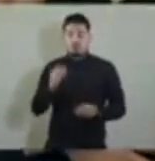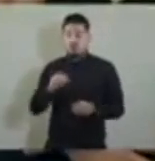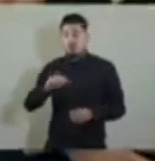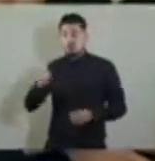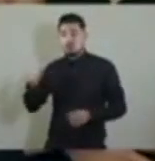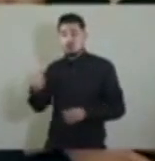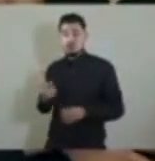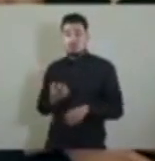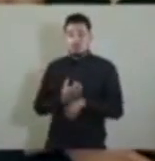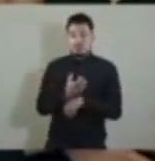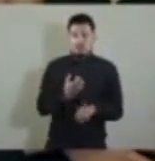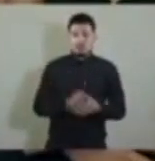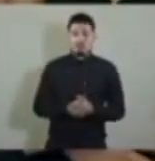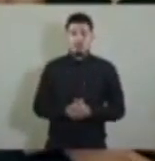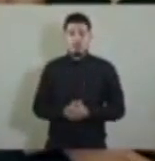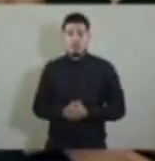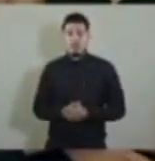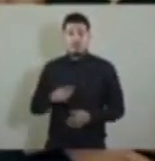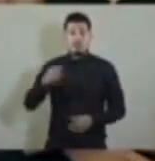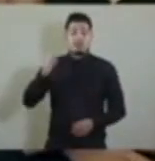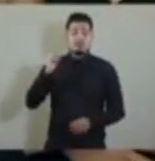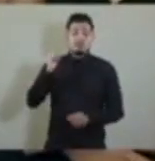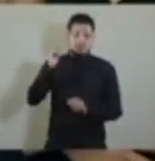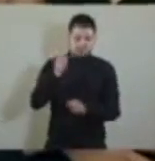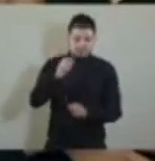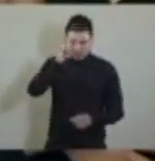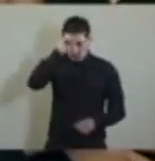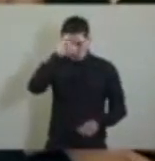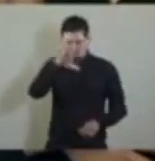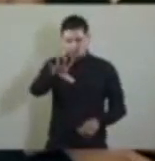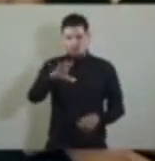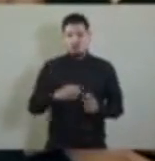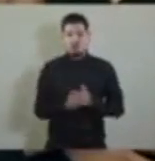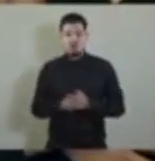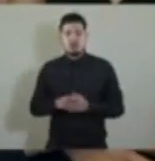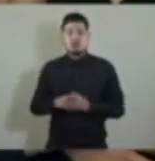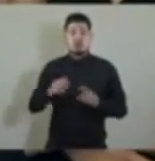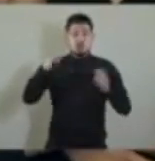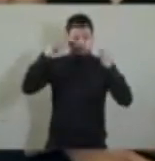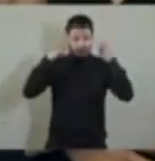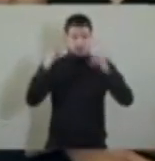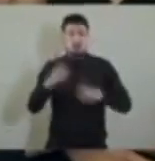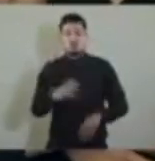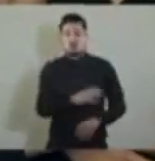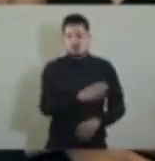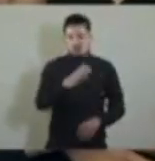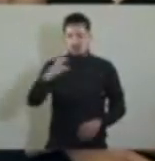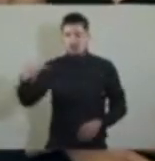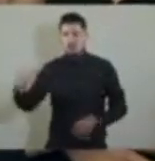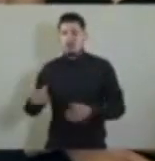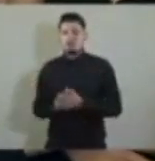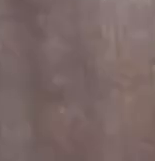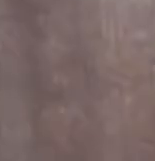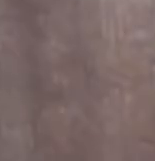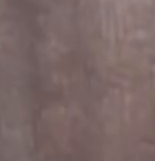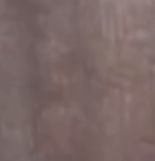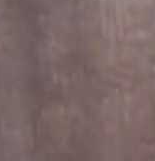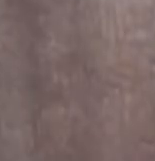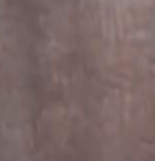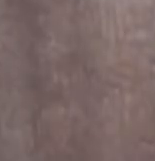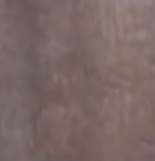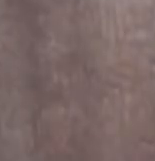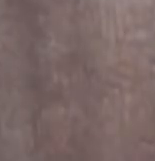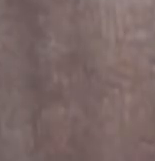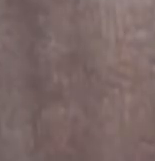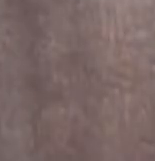con los otros: la minería, el turismo, el campo y la industria.